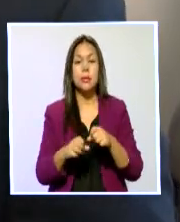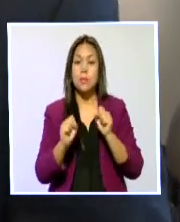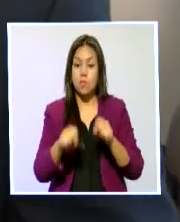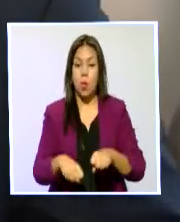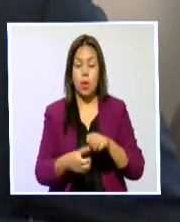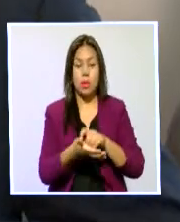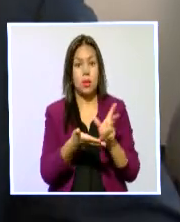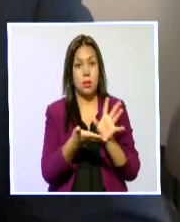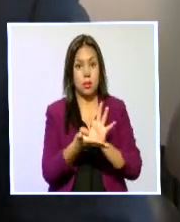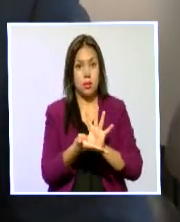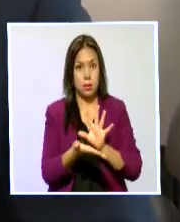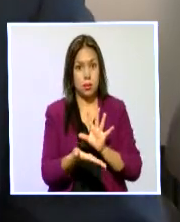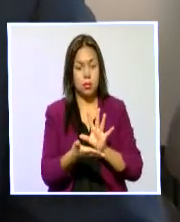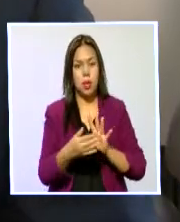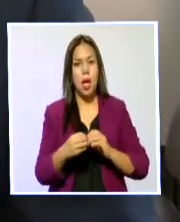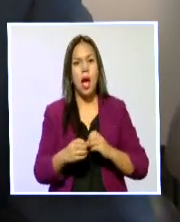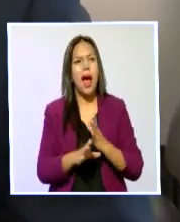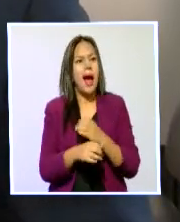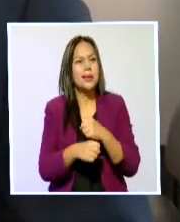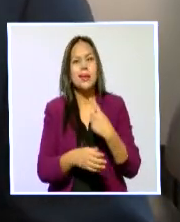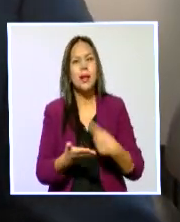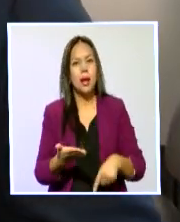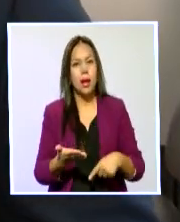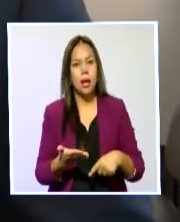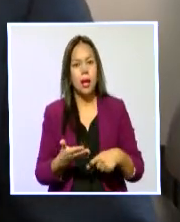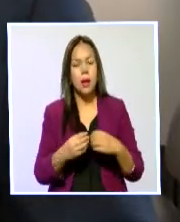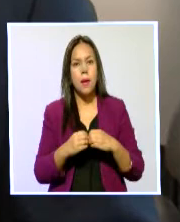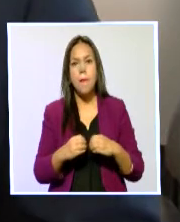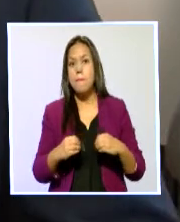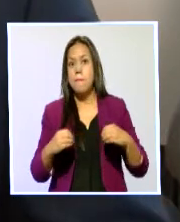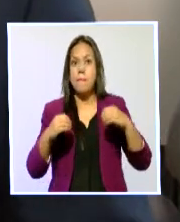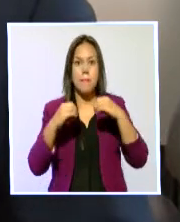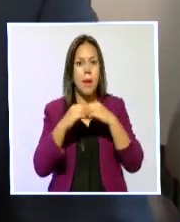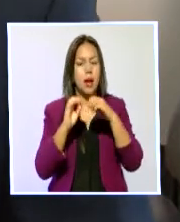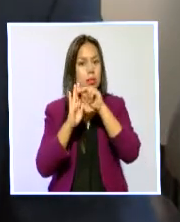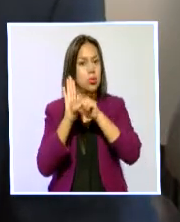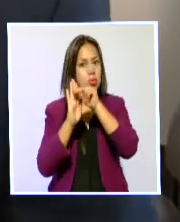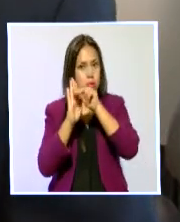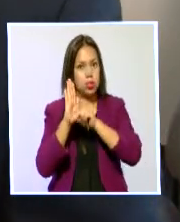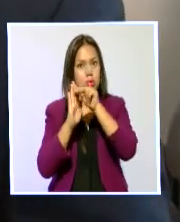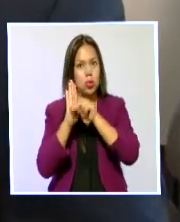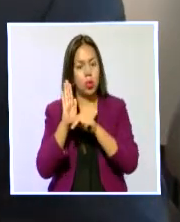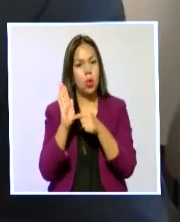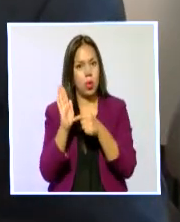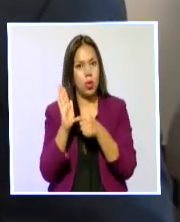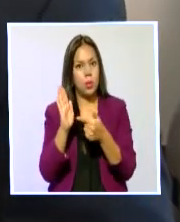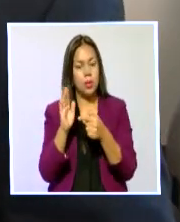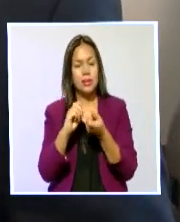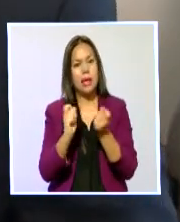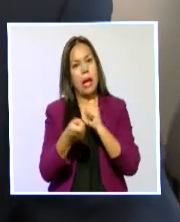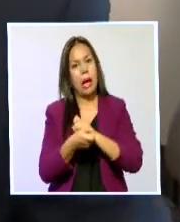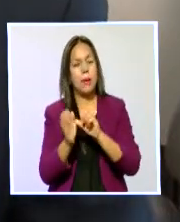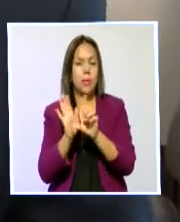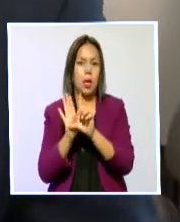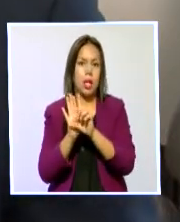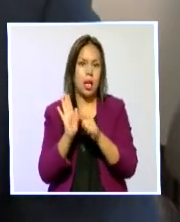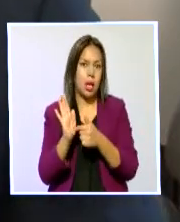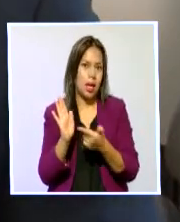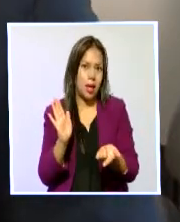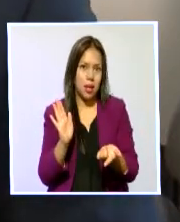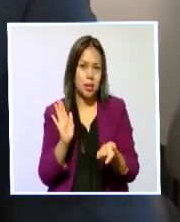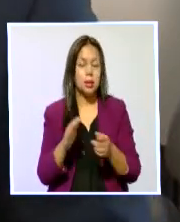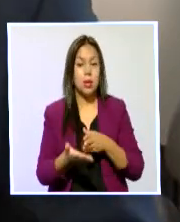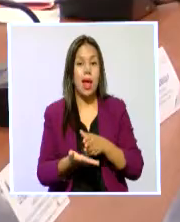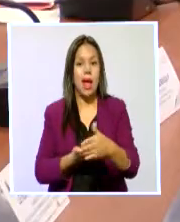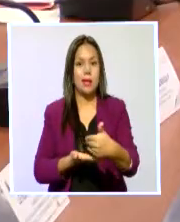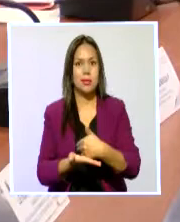Asamblea implementar alguna norma, algún cambio a la ley que facilite totalmente el acceso